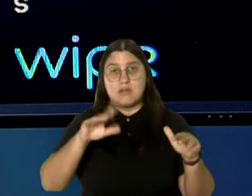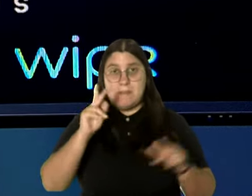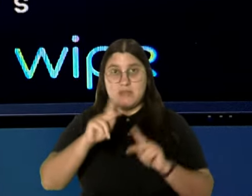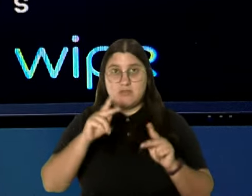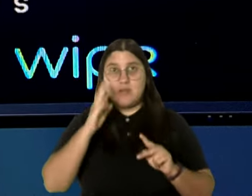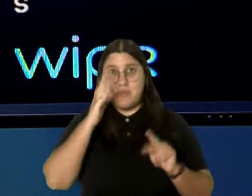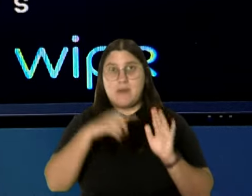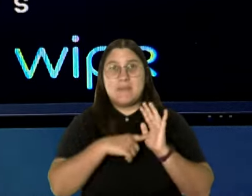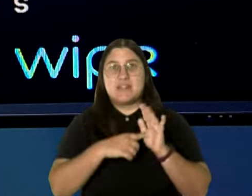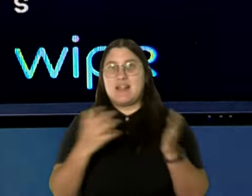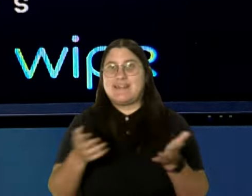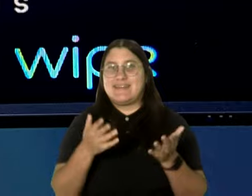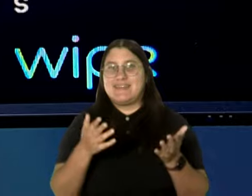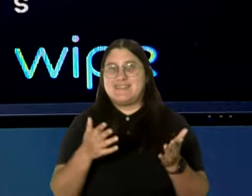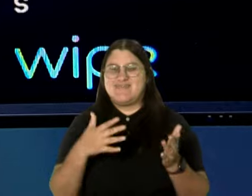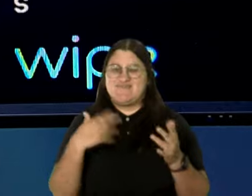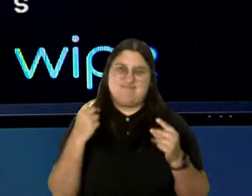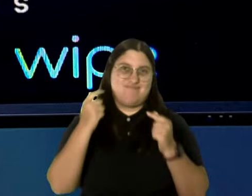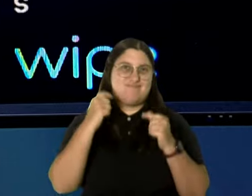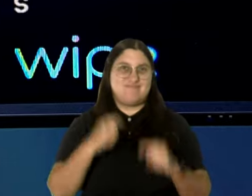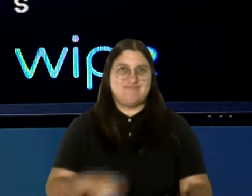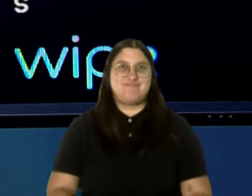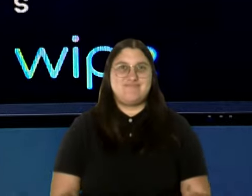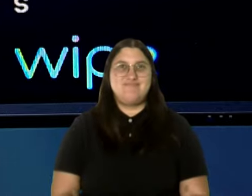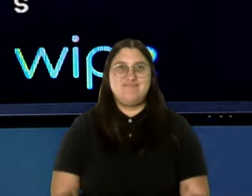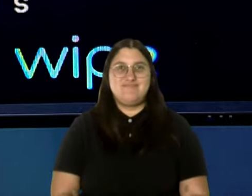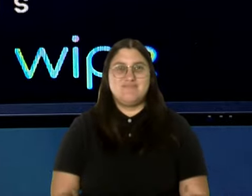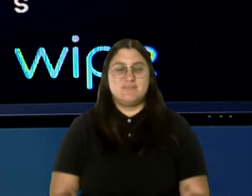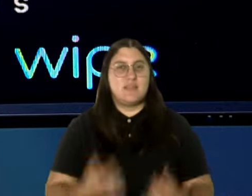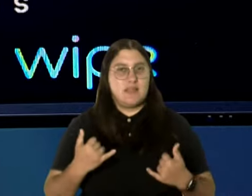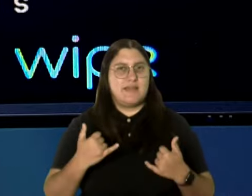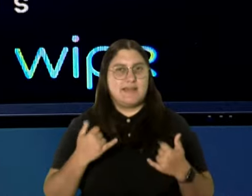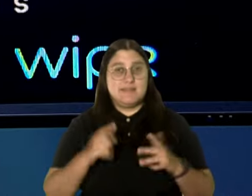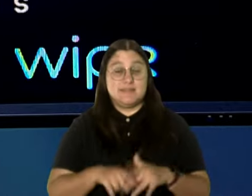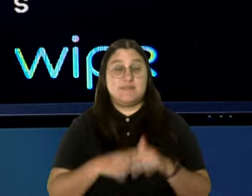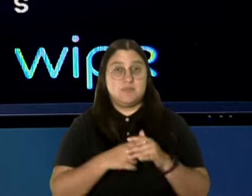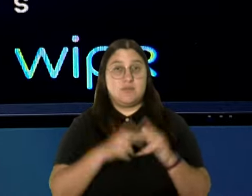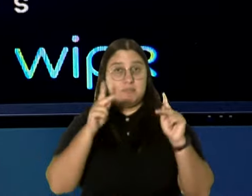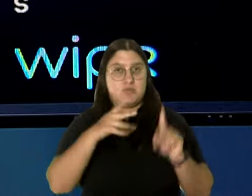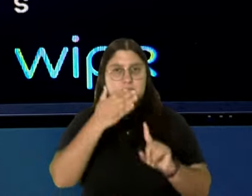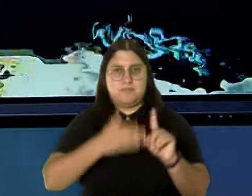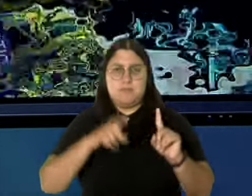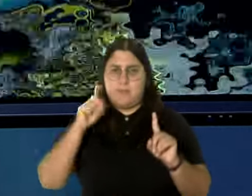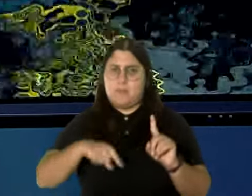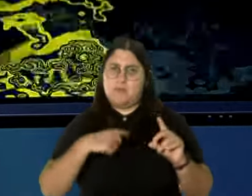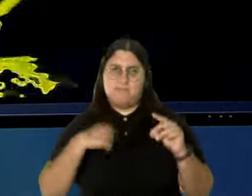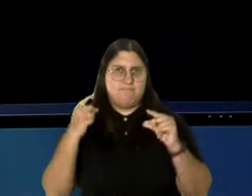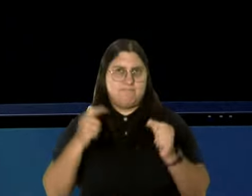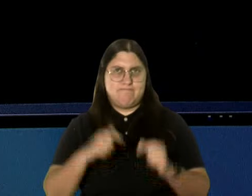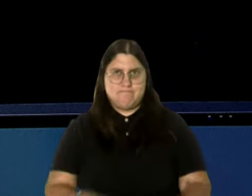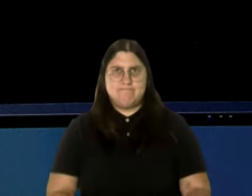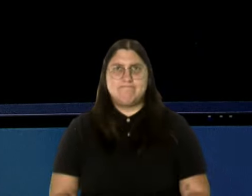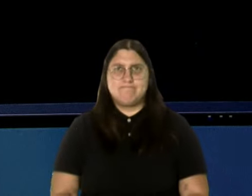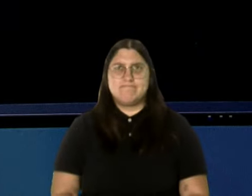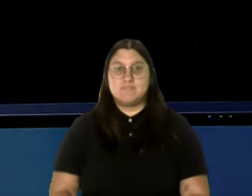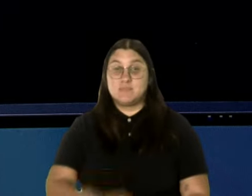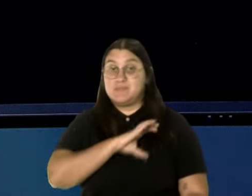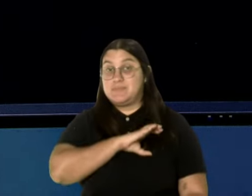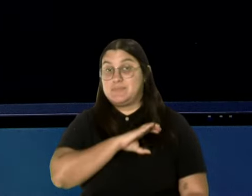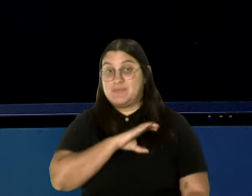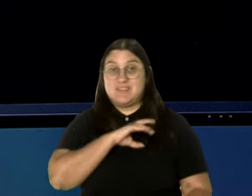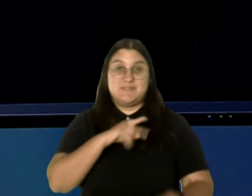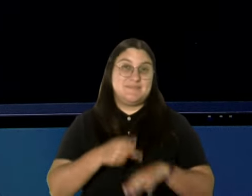o vamos a presentar aquí sean arrestadas de inmediato. Pero vamos a dar comienzo con un individuo que tiene que ser atrapado de inmediato. Y el negociado de la